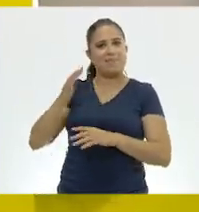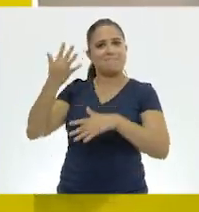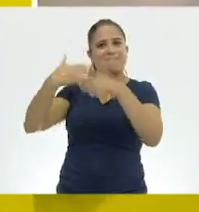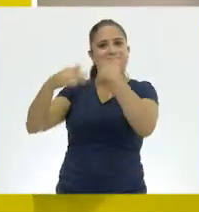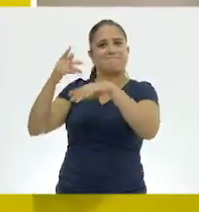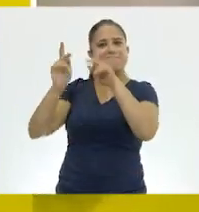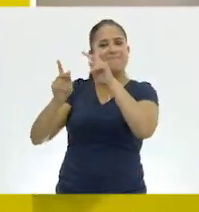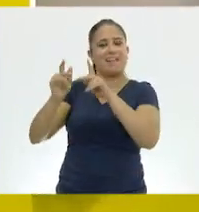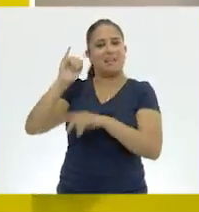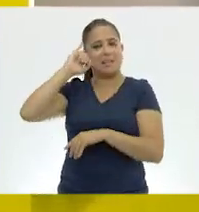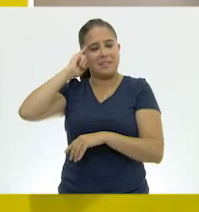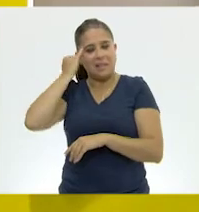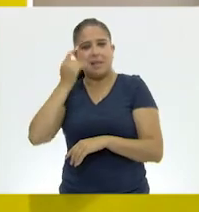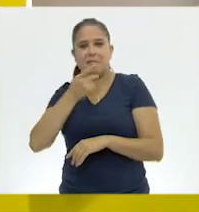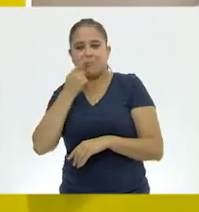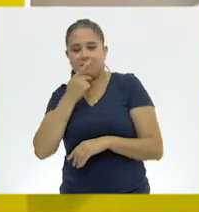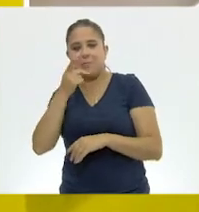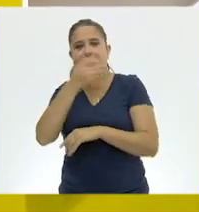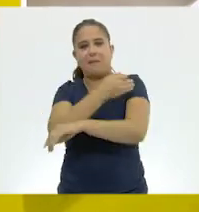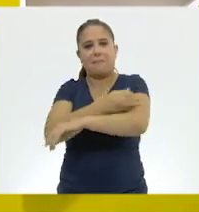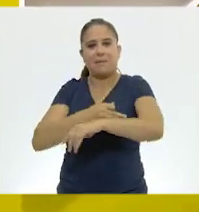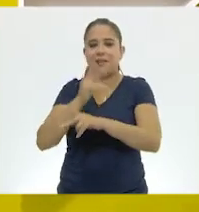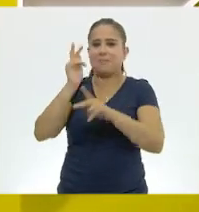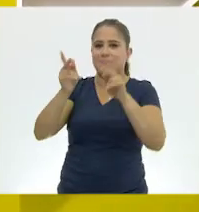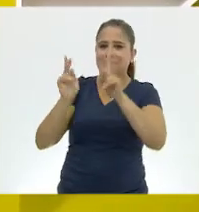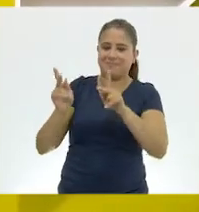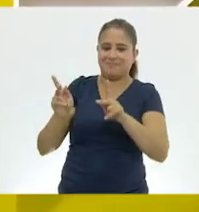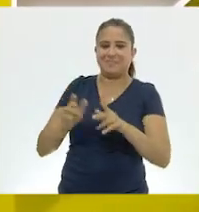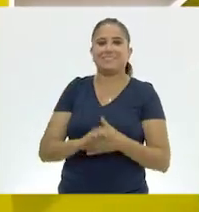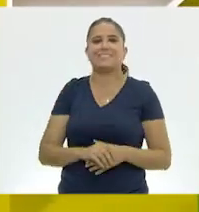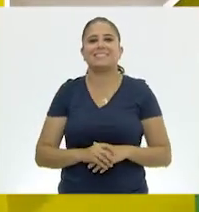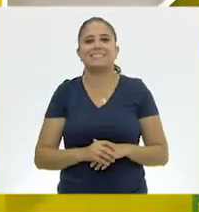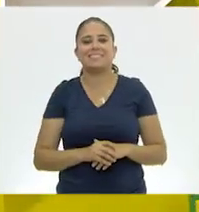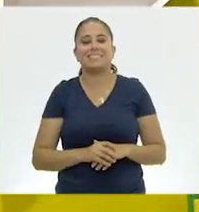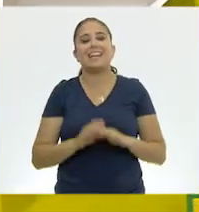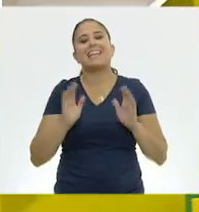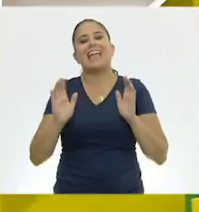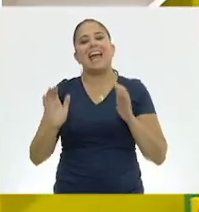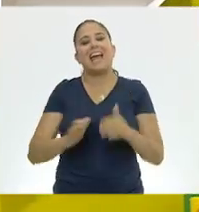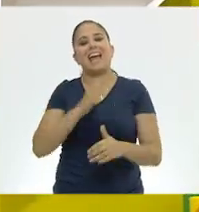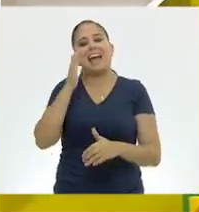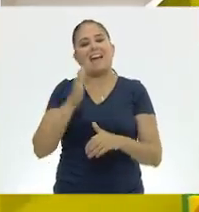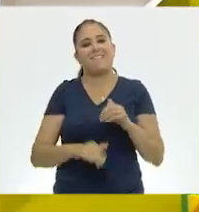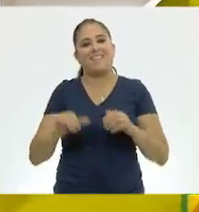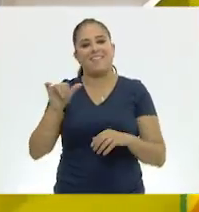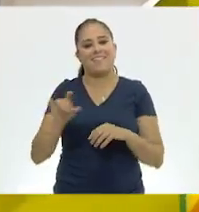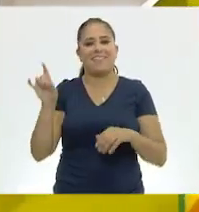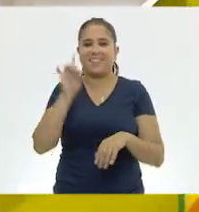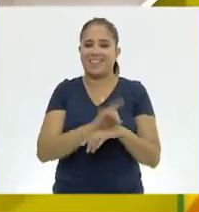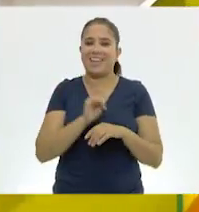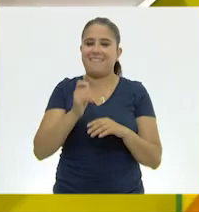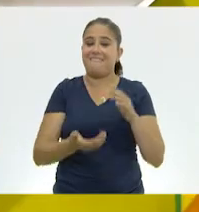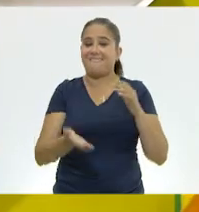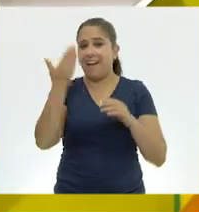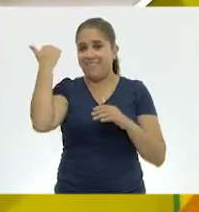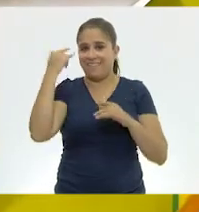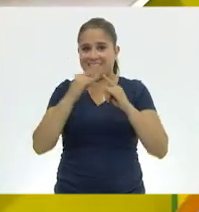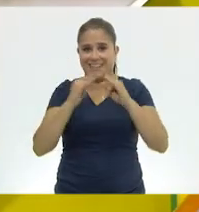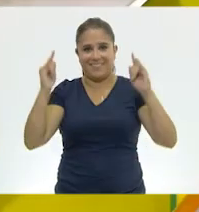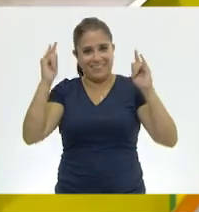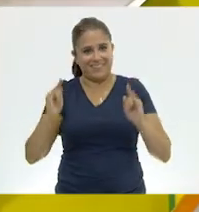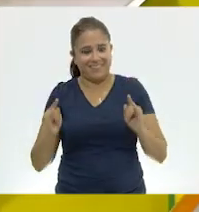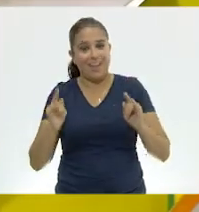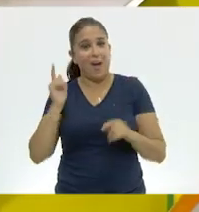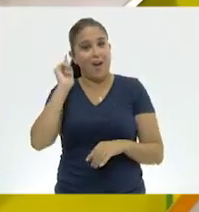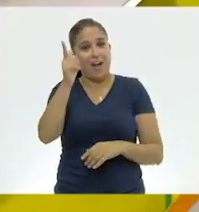momento para practicarla y platica con tu familia en tu lengua materna. Hemos terminado con ¡Vámonos de campamento!